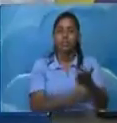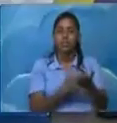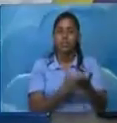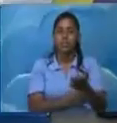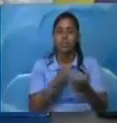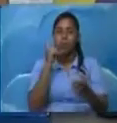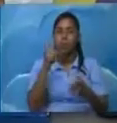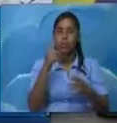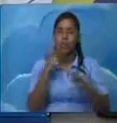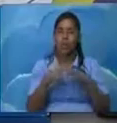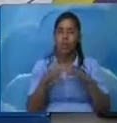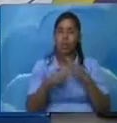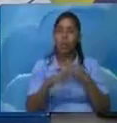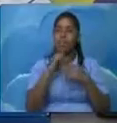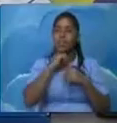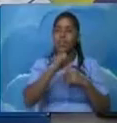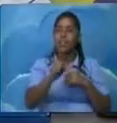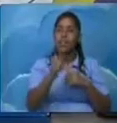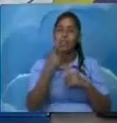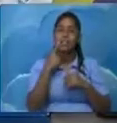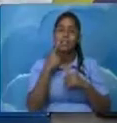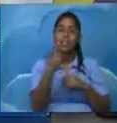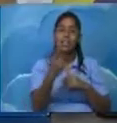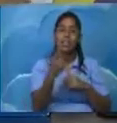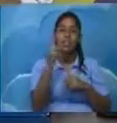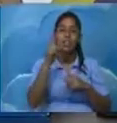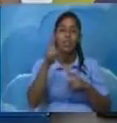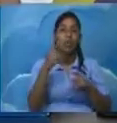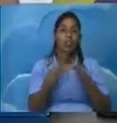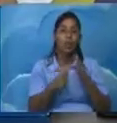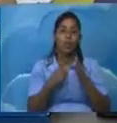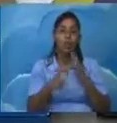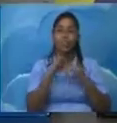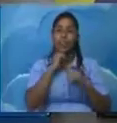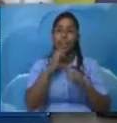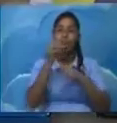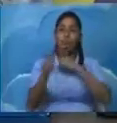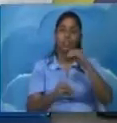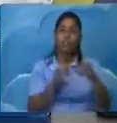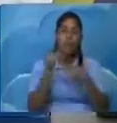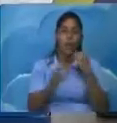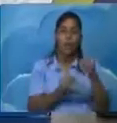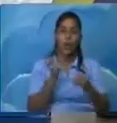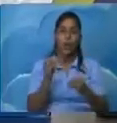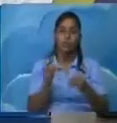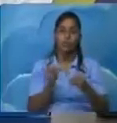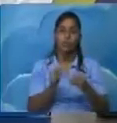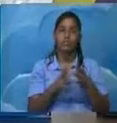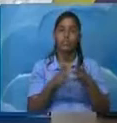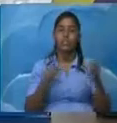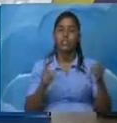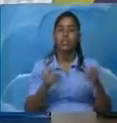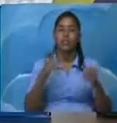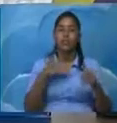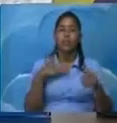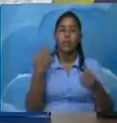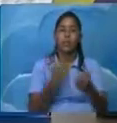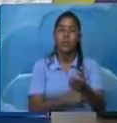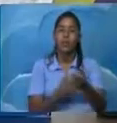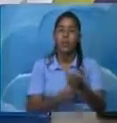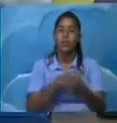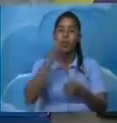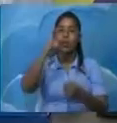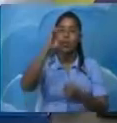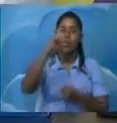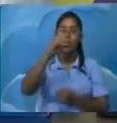Una cosa es decirlo y otra cosa es hacerlo. Mi hermano Edgar